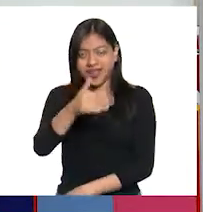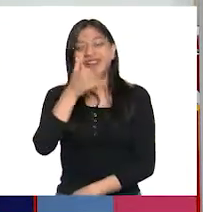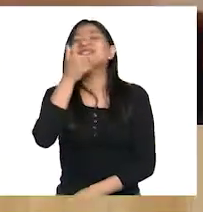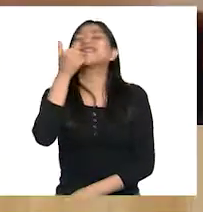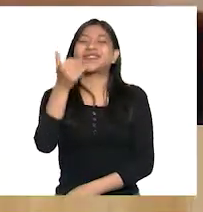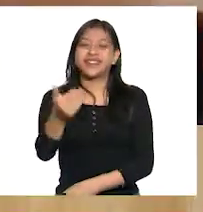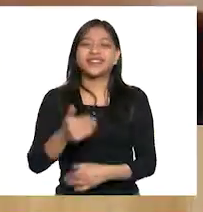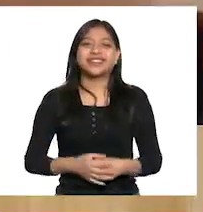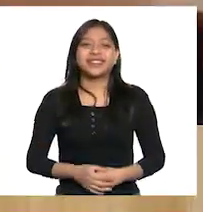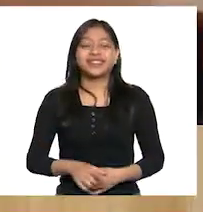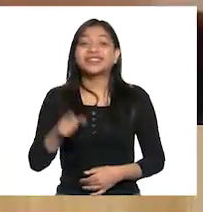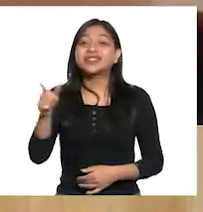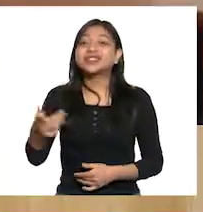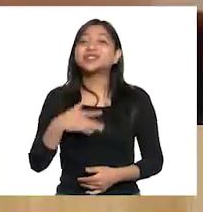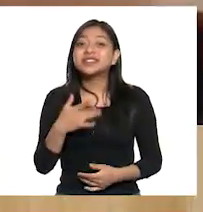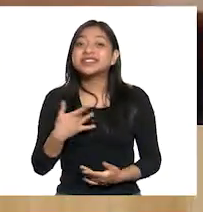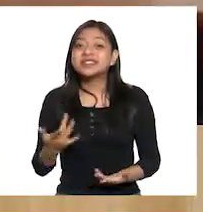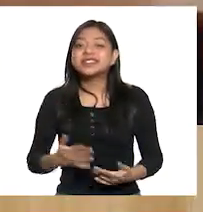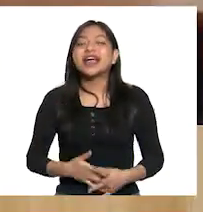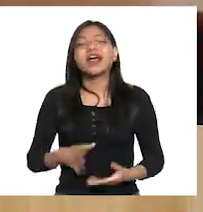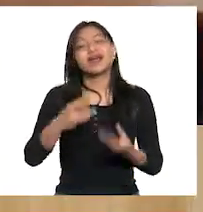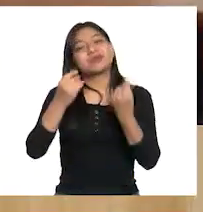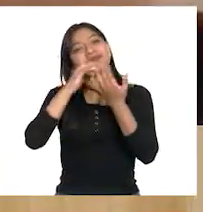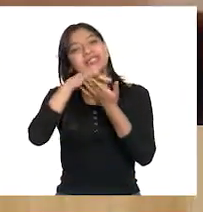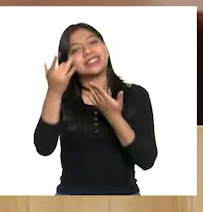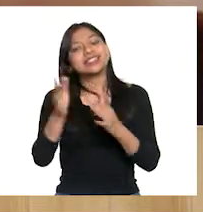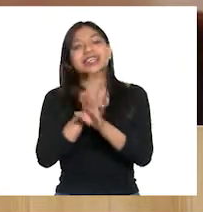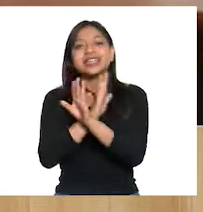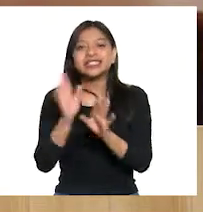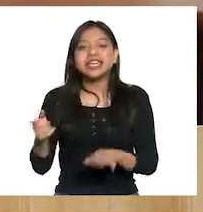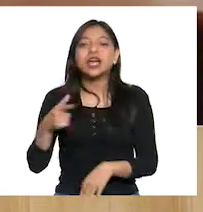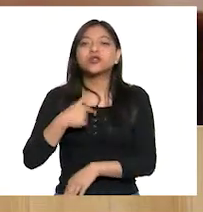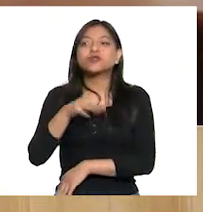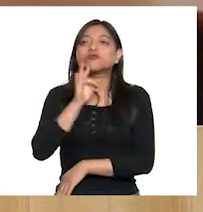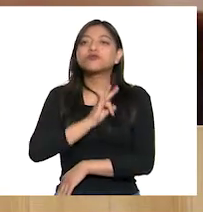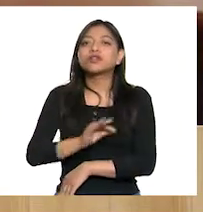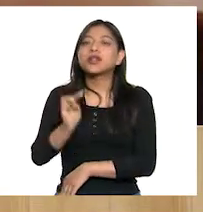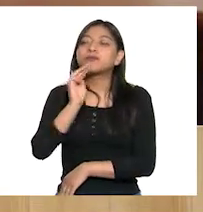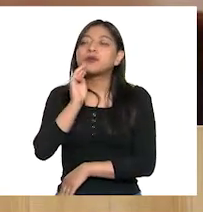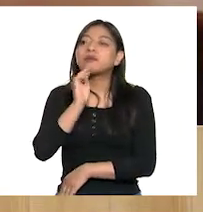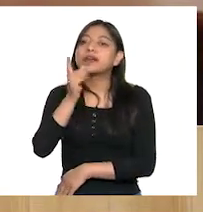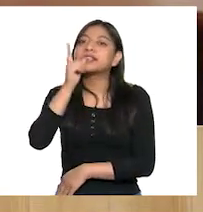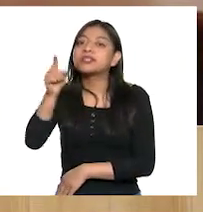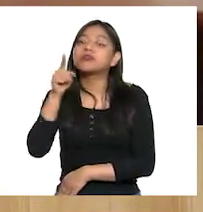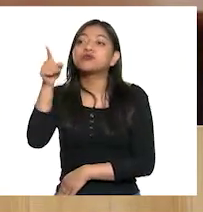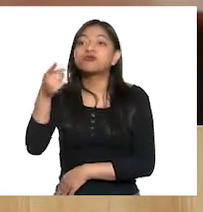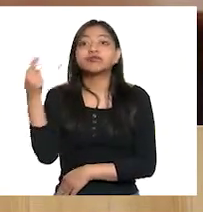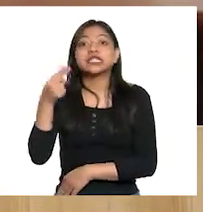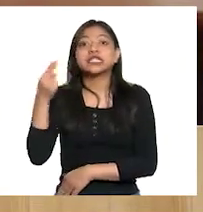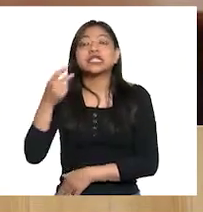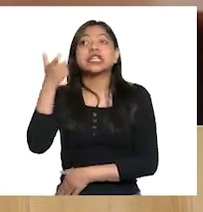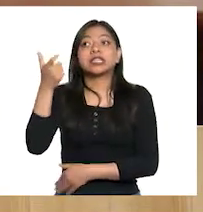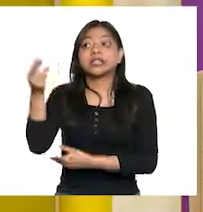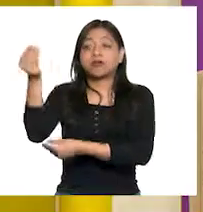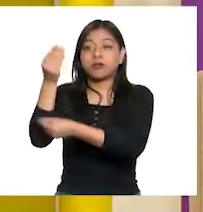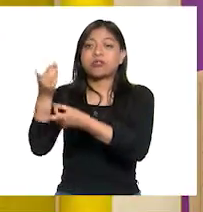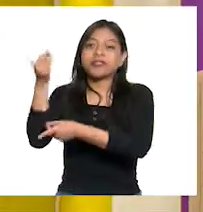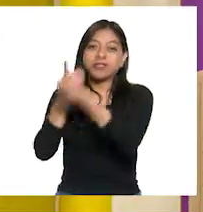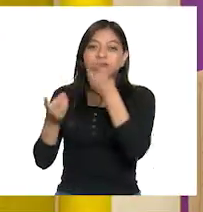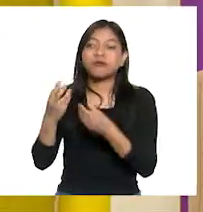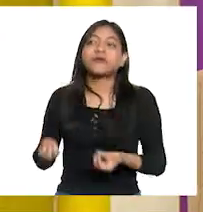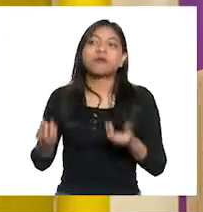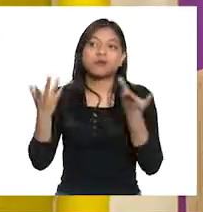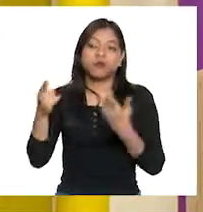¿Qué tal, Toñito? Muchas gracias. Ahora ya podré ayudar a mi mamá para para que sepa cuánto le van a devolver. De